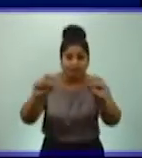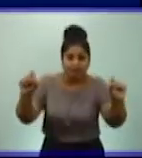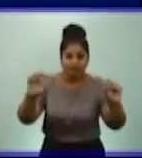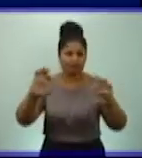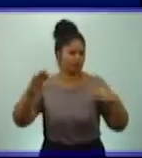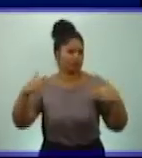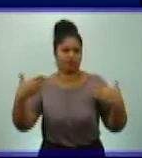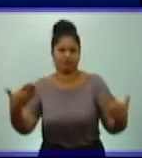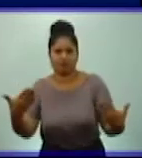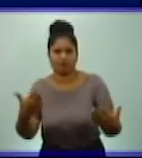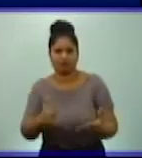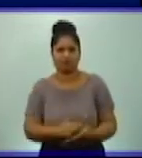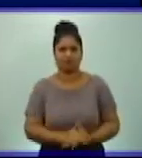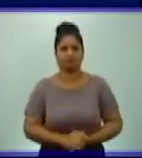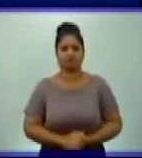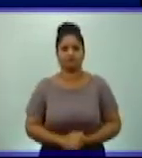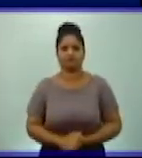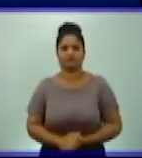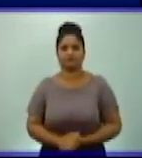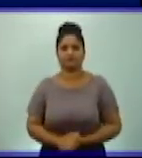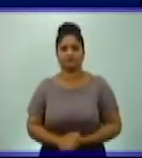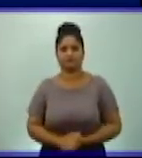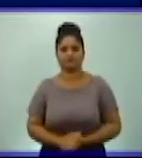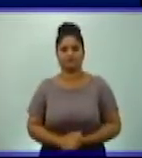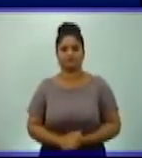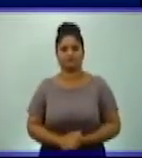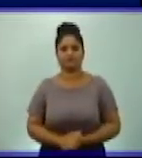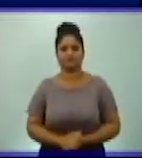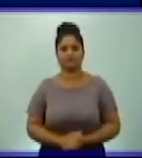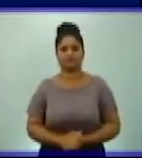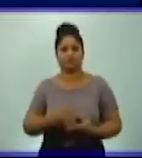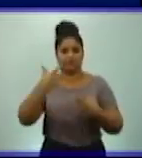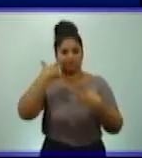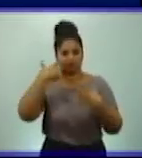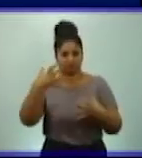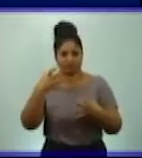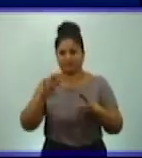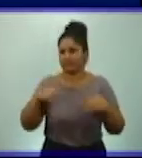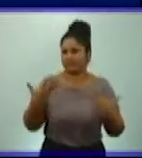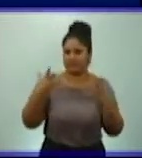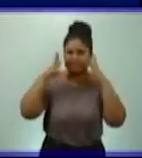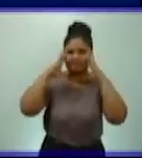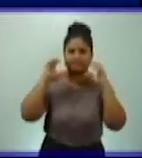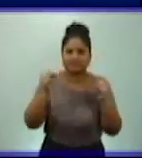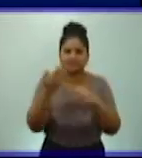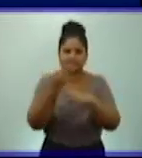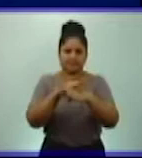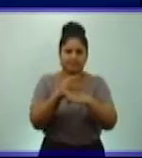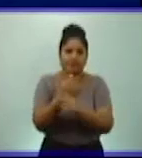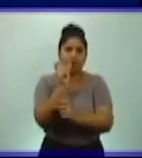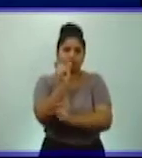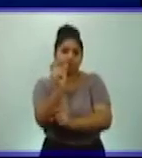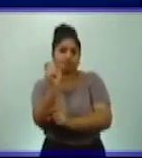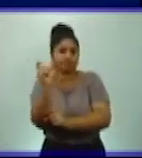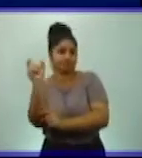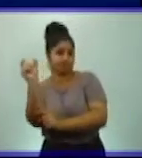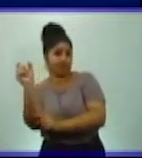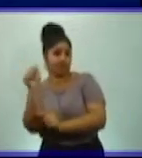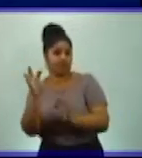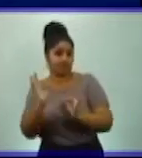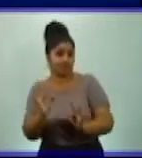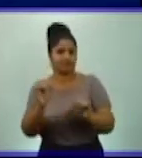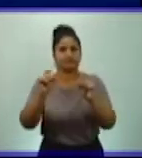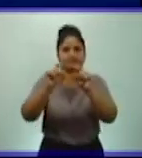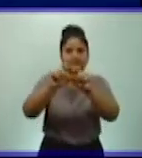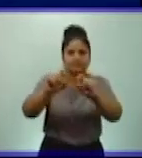es anunciador del tema. Es importante que nosotros dominemos el significado de cada una de las palabras que conforman